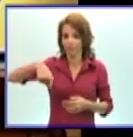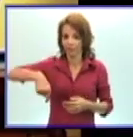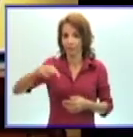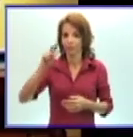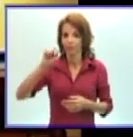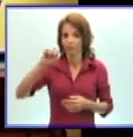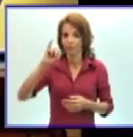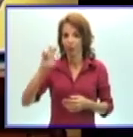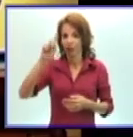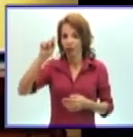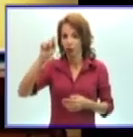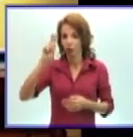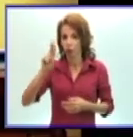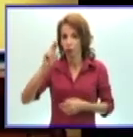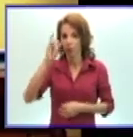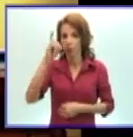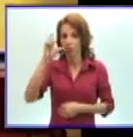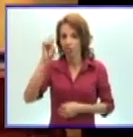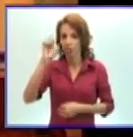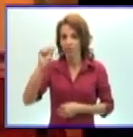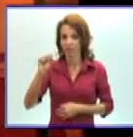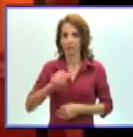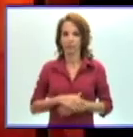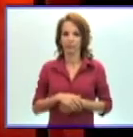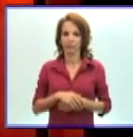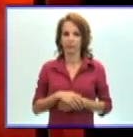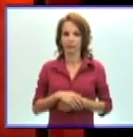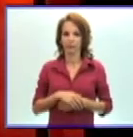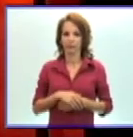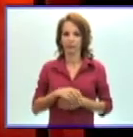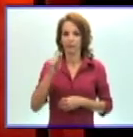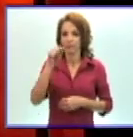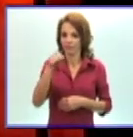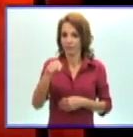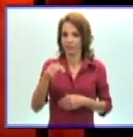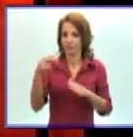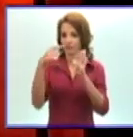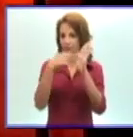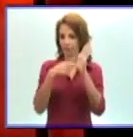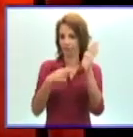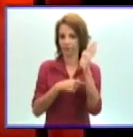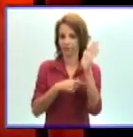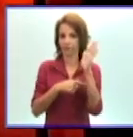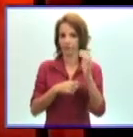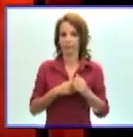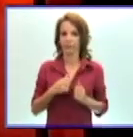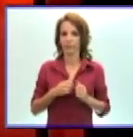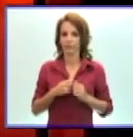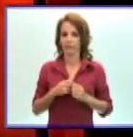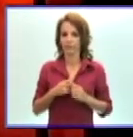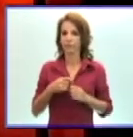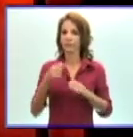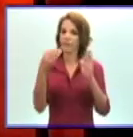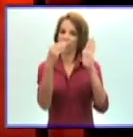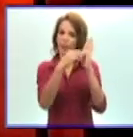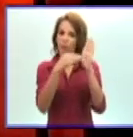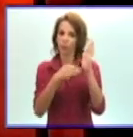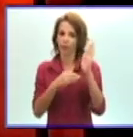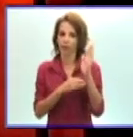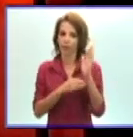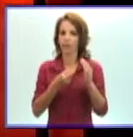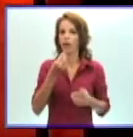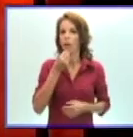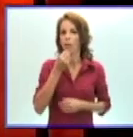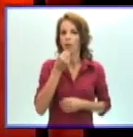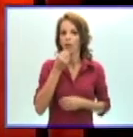que se establecen los cambios a través de sus propiedades, y estas propiedades se pueden cuantificar a